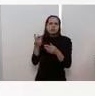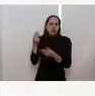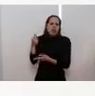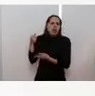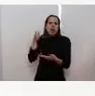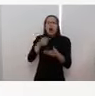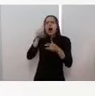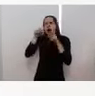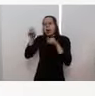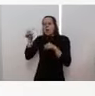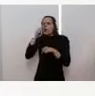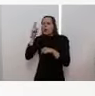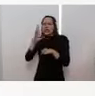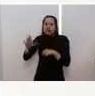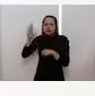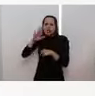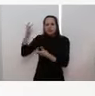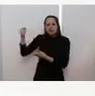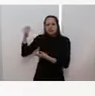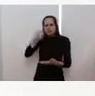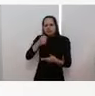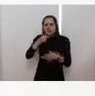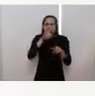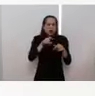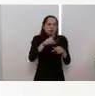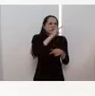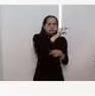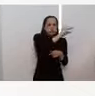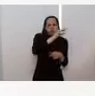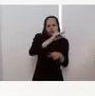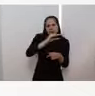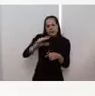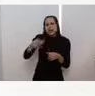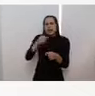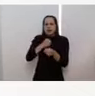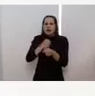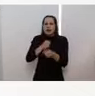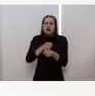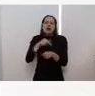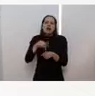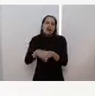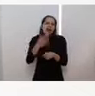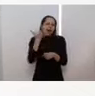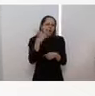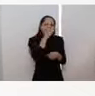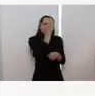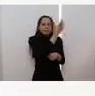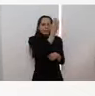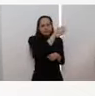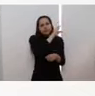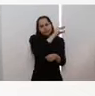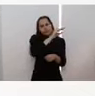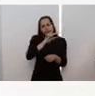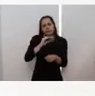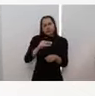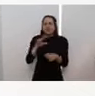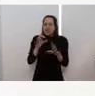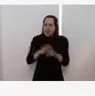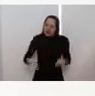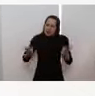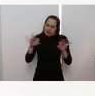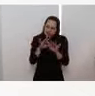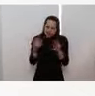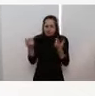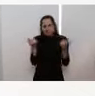para el pago exclusivamente de mesadas pensionales de personas que elaboraron en nuestro hospital por eso es importante el equilibrio entre las capacidades